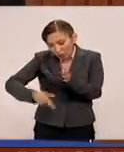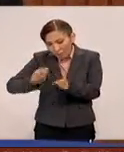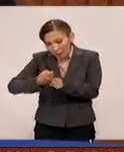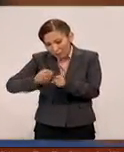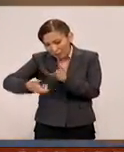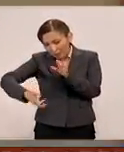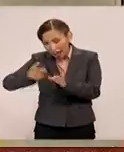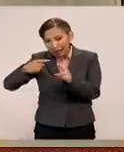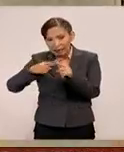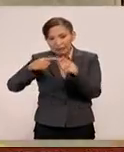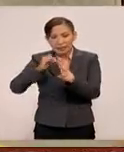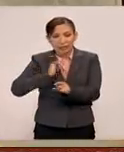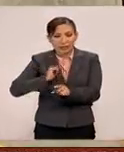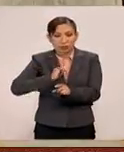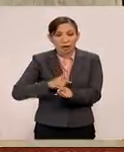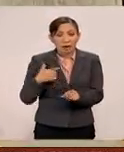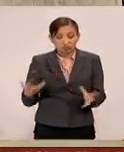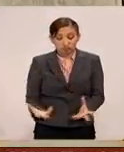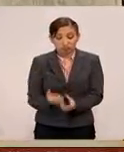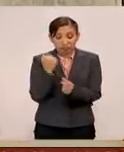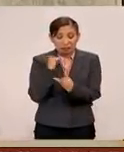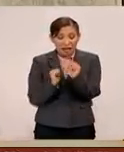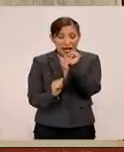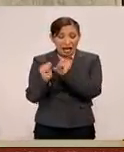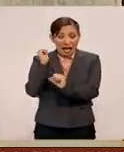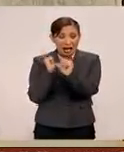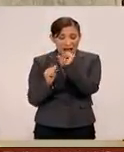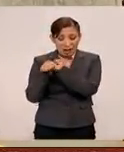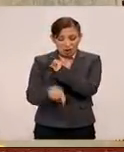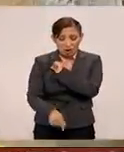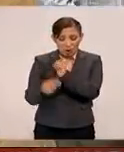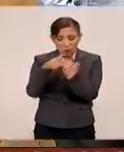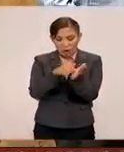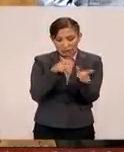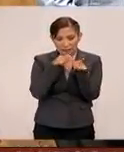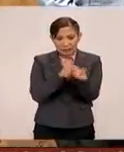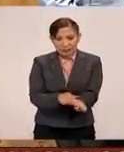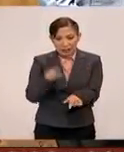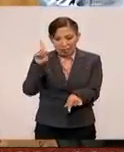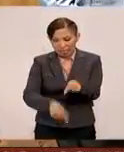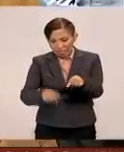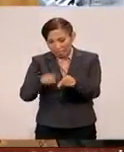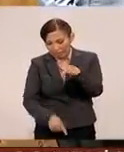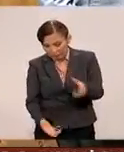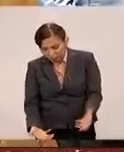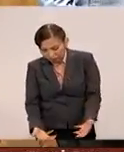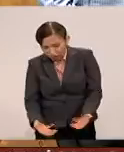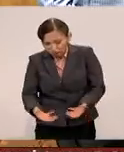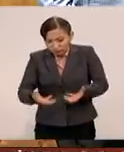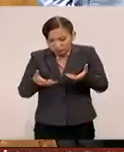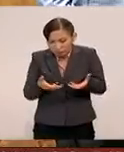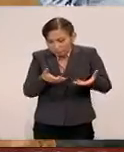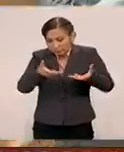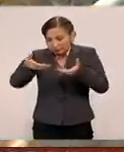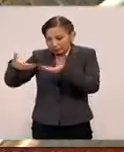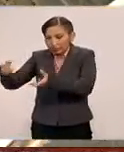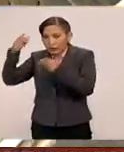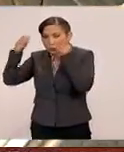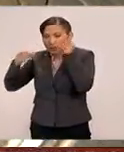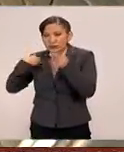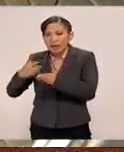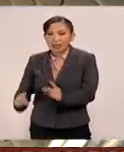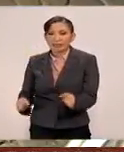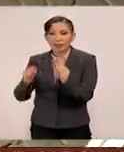primera catedral. Las tareas de salvamento arqueológico en la zona continuarán con el levantamiento de la lápida, que será trasladada al Museo del